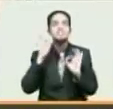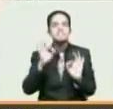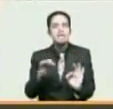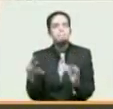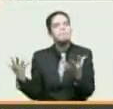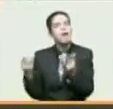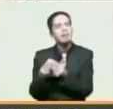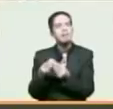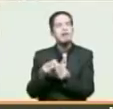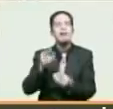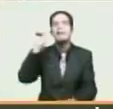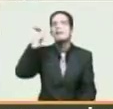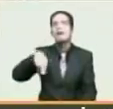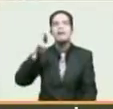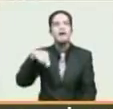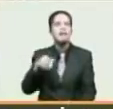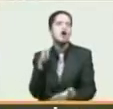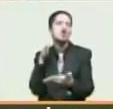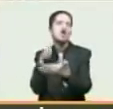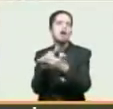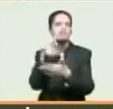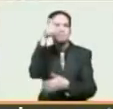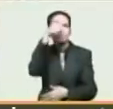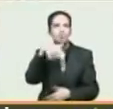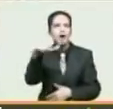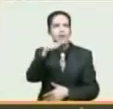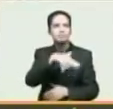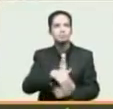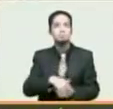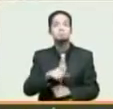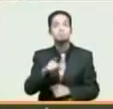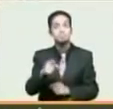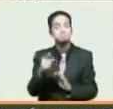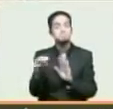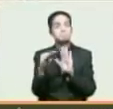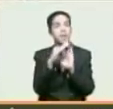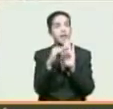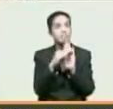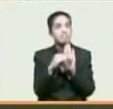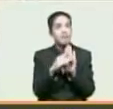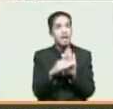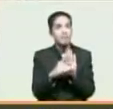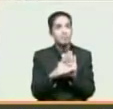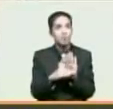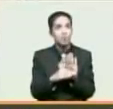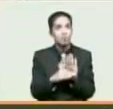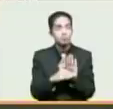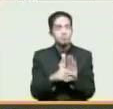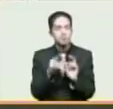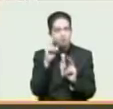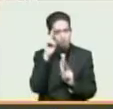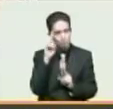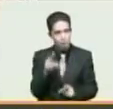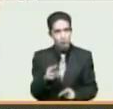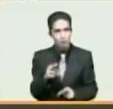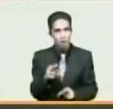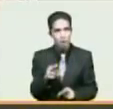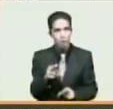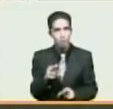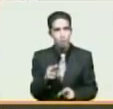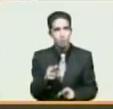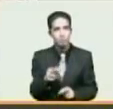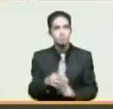pueblo. Jamás contra el pueblo de Venezuela. Es un mandato de honor. De